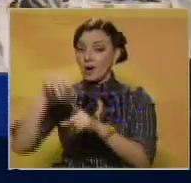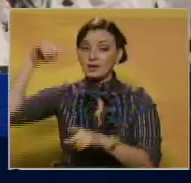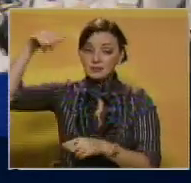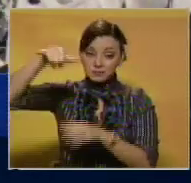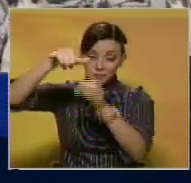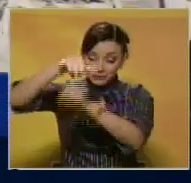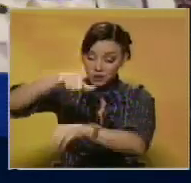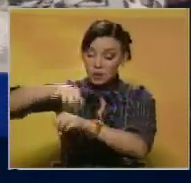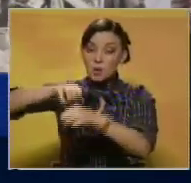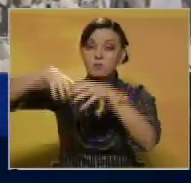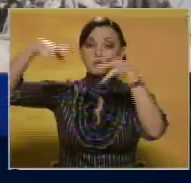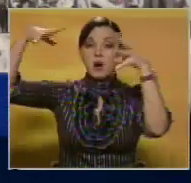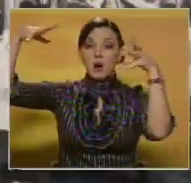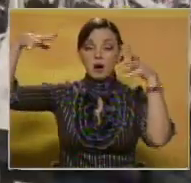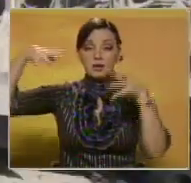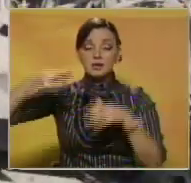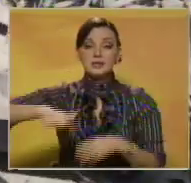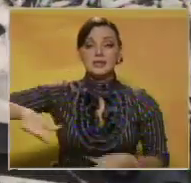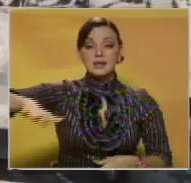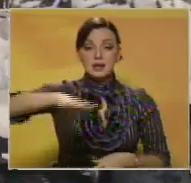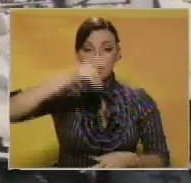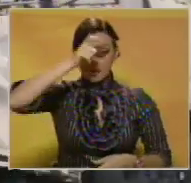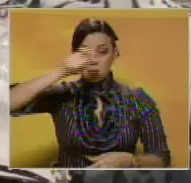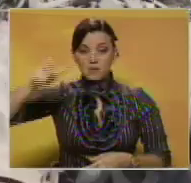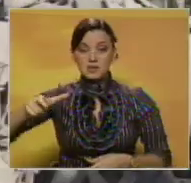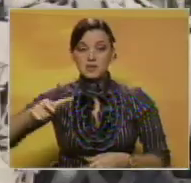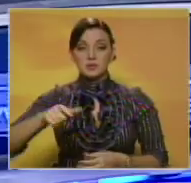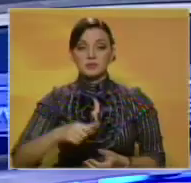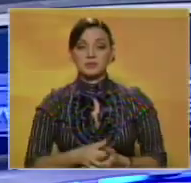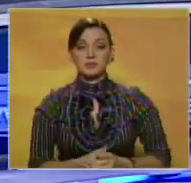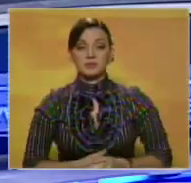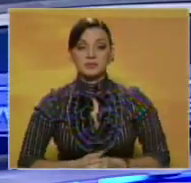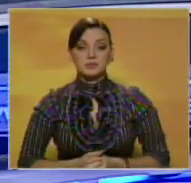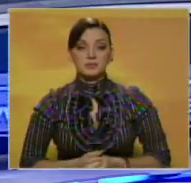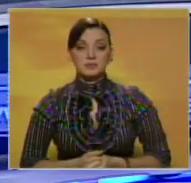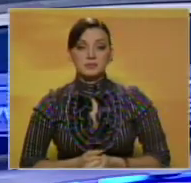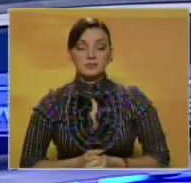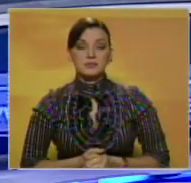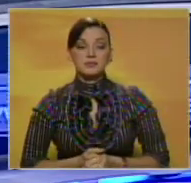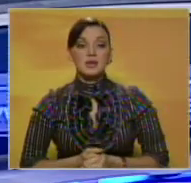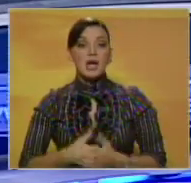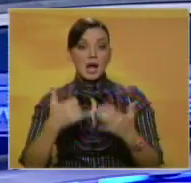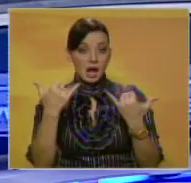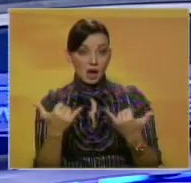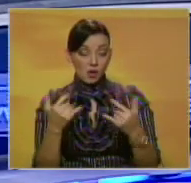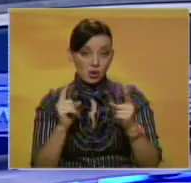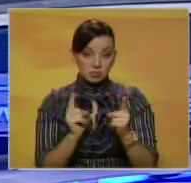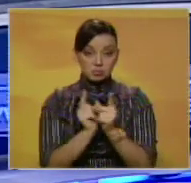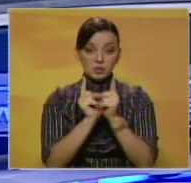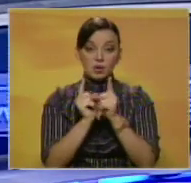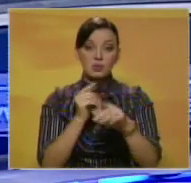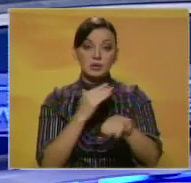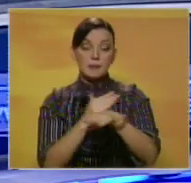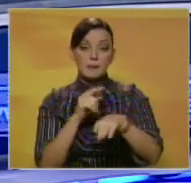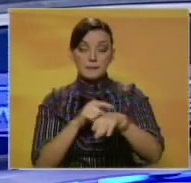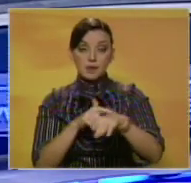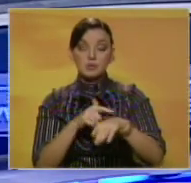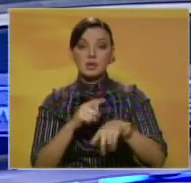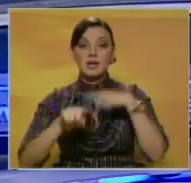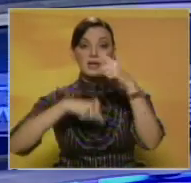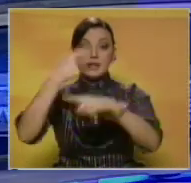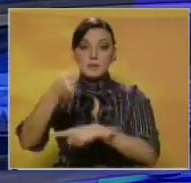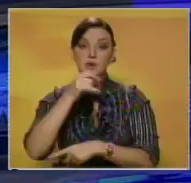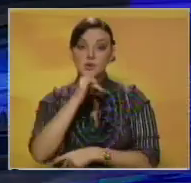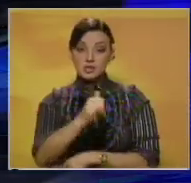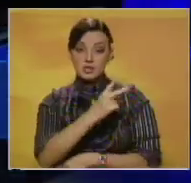de combustible en la población de Marat al Nuamán. Vamos a hacer una breve pausa y más adelante en Noticiero